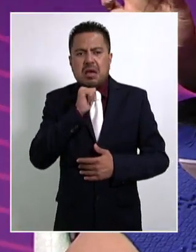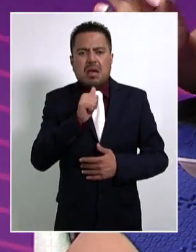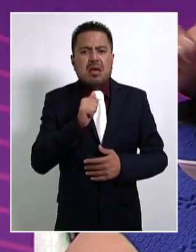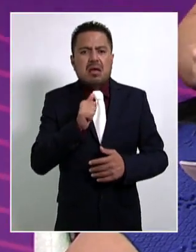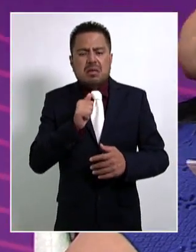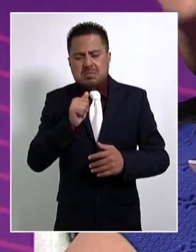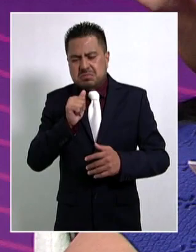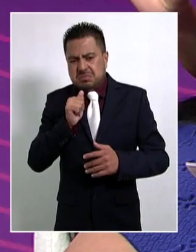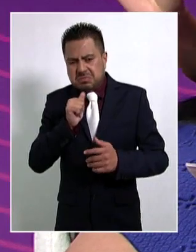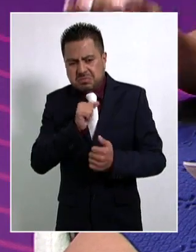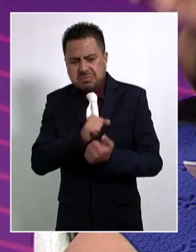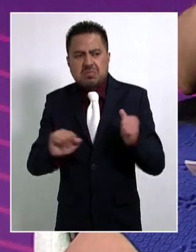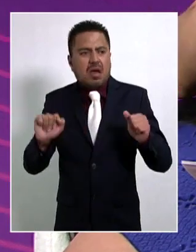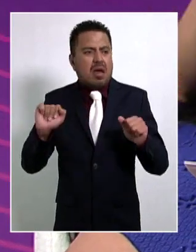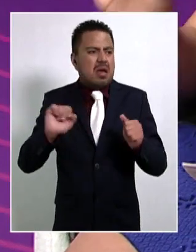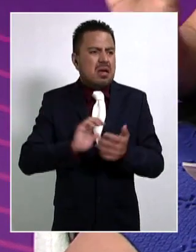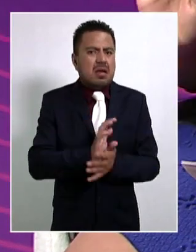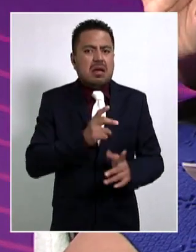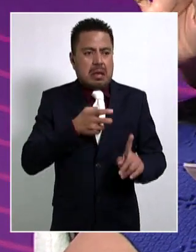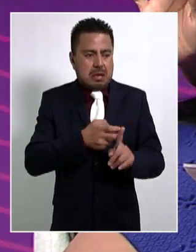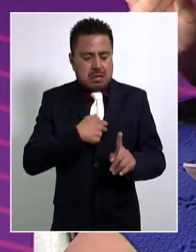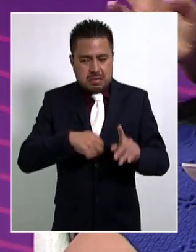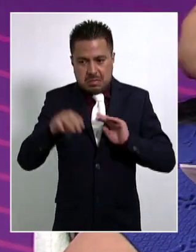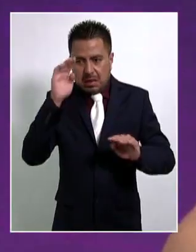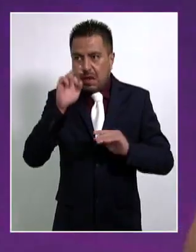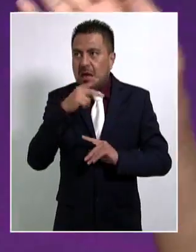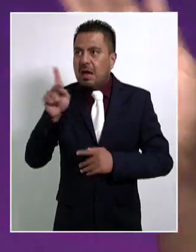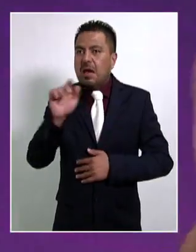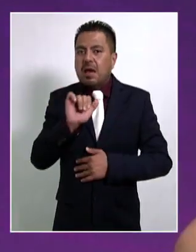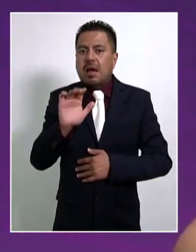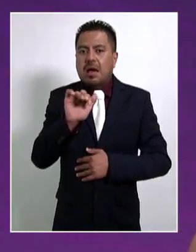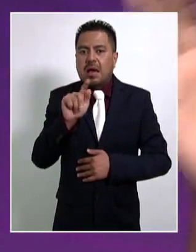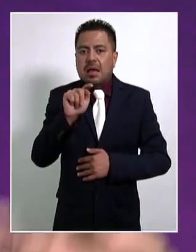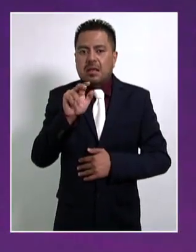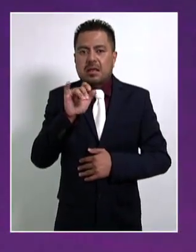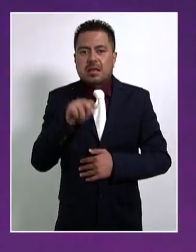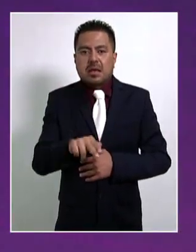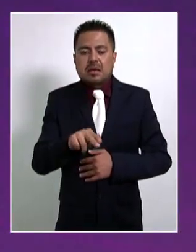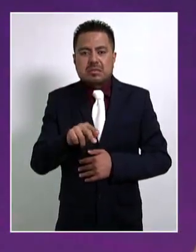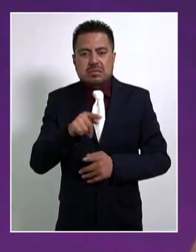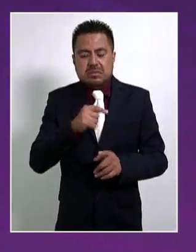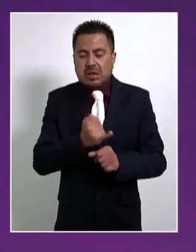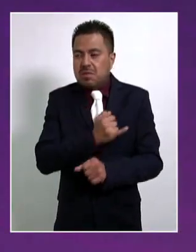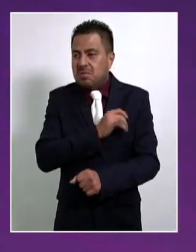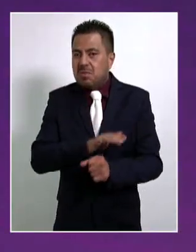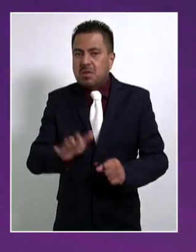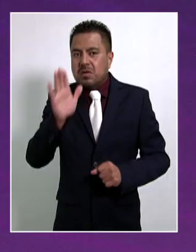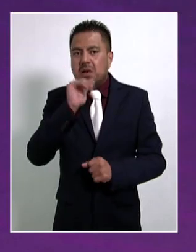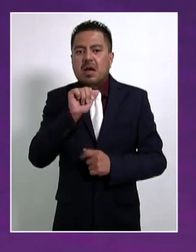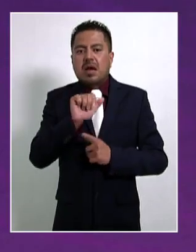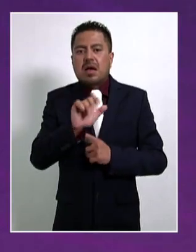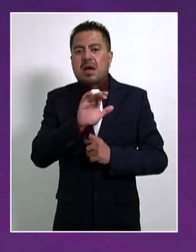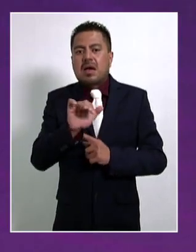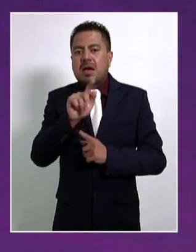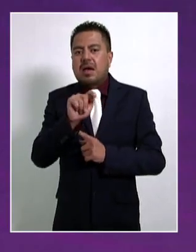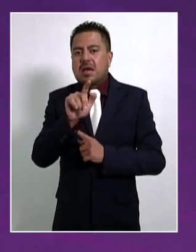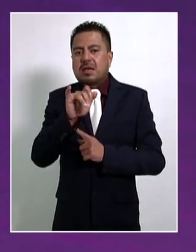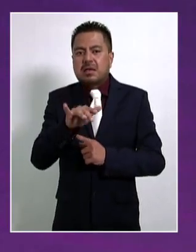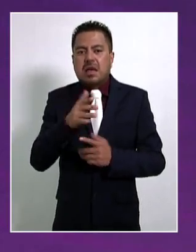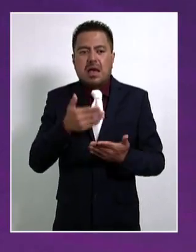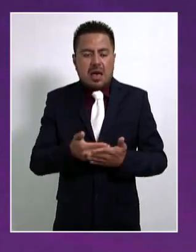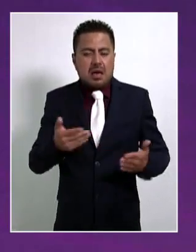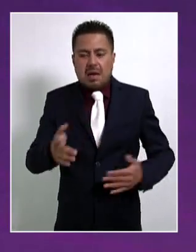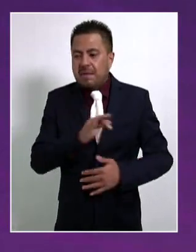una cara. Para mí eso era impensable en Acatlán. Eso no era algo imposible. Es más, en Acatlán hasta ahora es